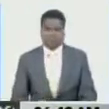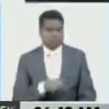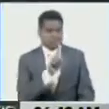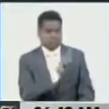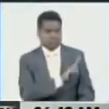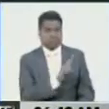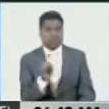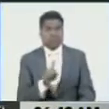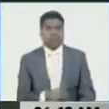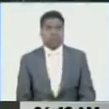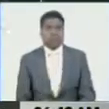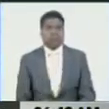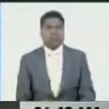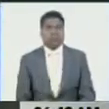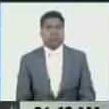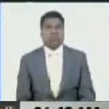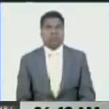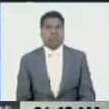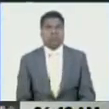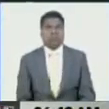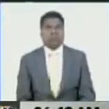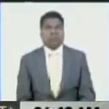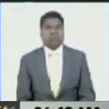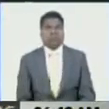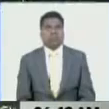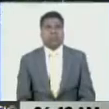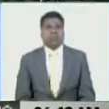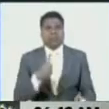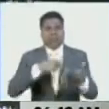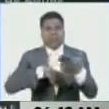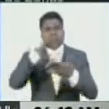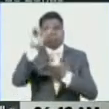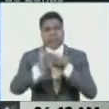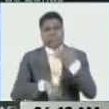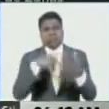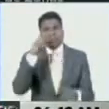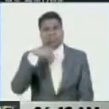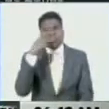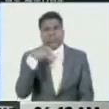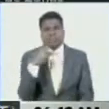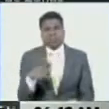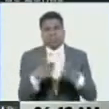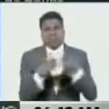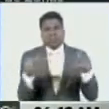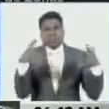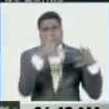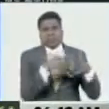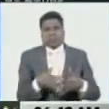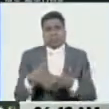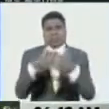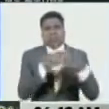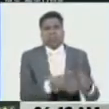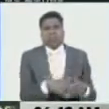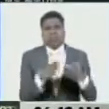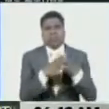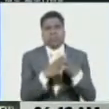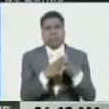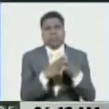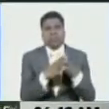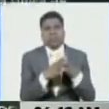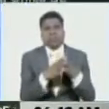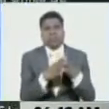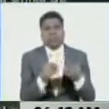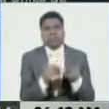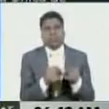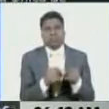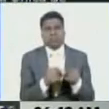implicación o consecuencias graves para la población. No, es un proyecto político del imperialismo a través de sus lacayos, a través de sus